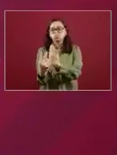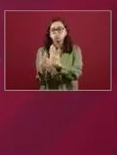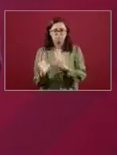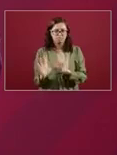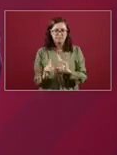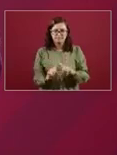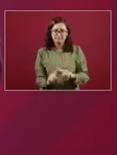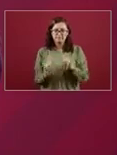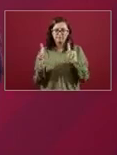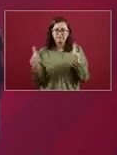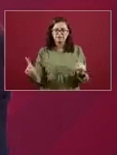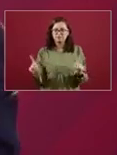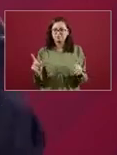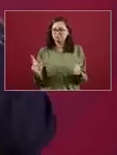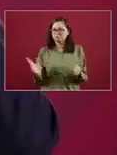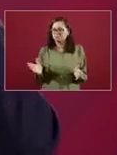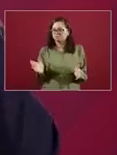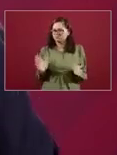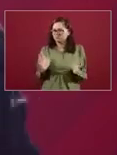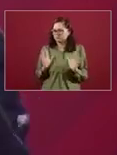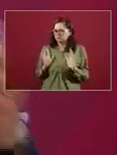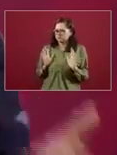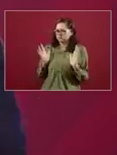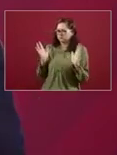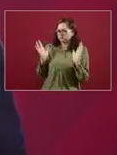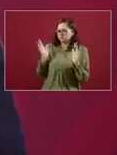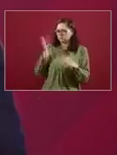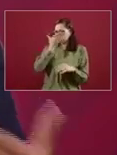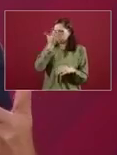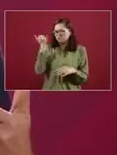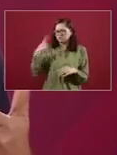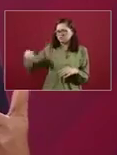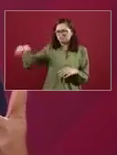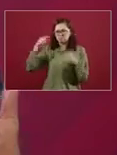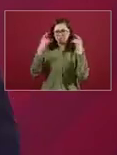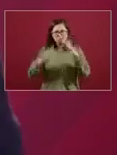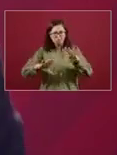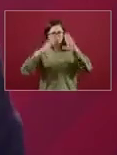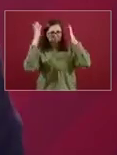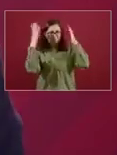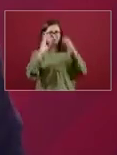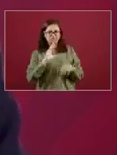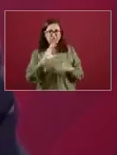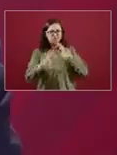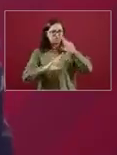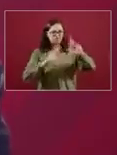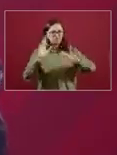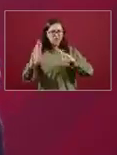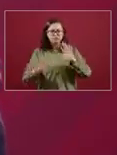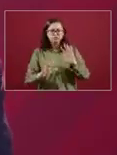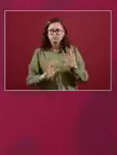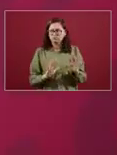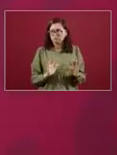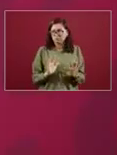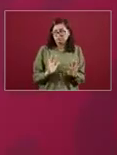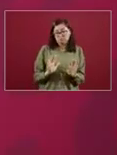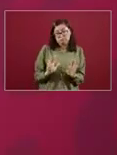entonces, no sé qué pasó ahí. Se precipitaron. O sea,